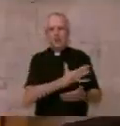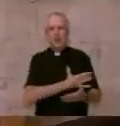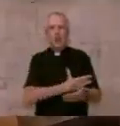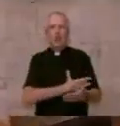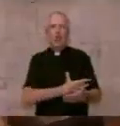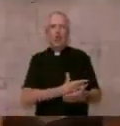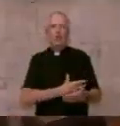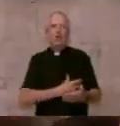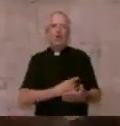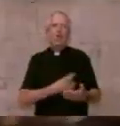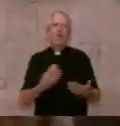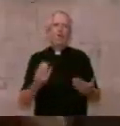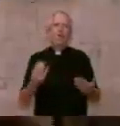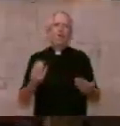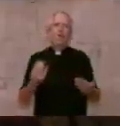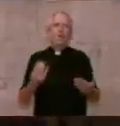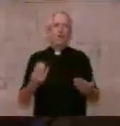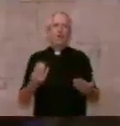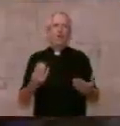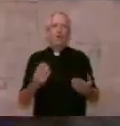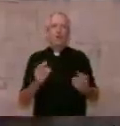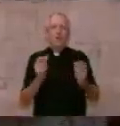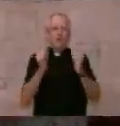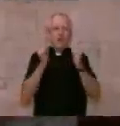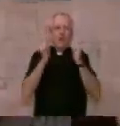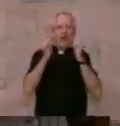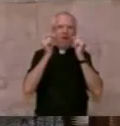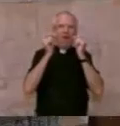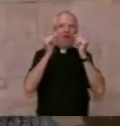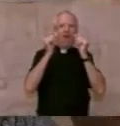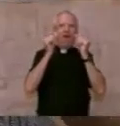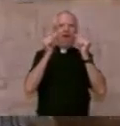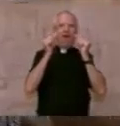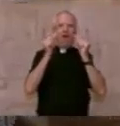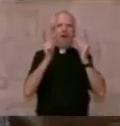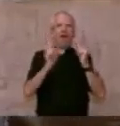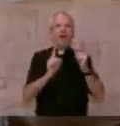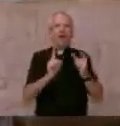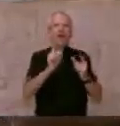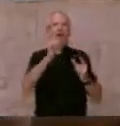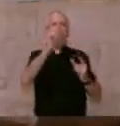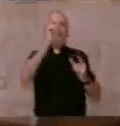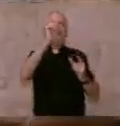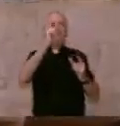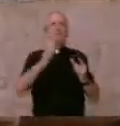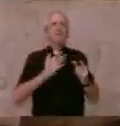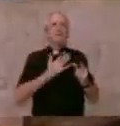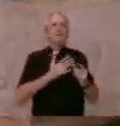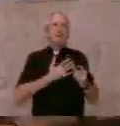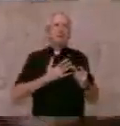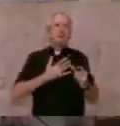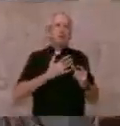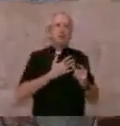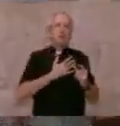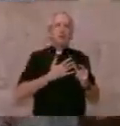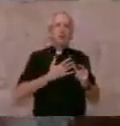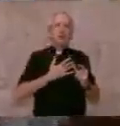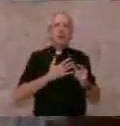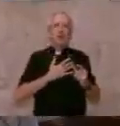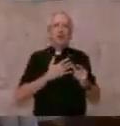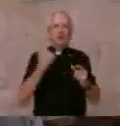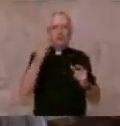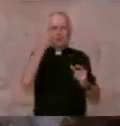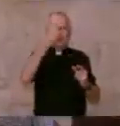gótico catalán. En este lugar, según algunos historiadores, había habido un templo romano, más tarde una